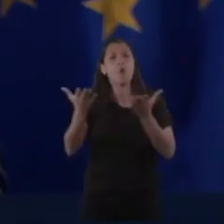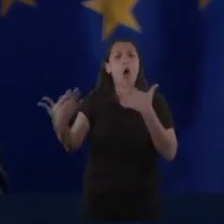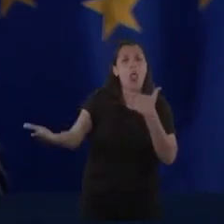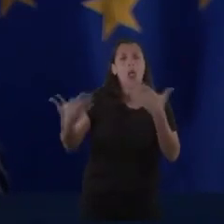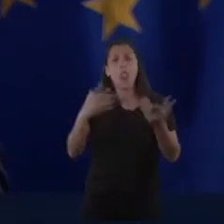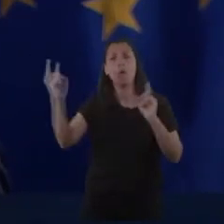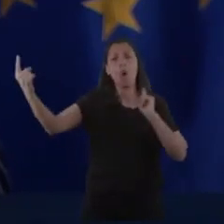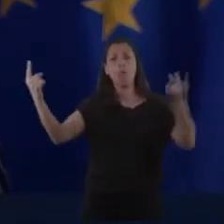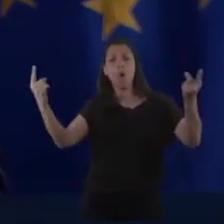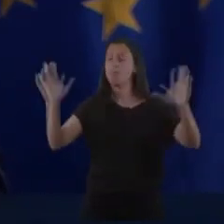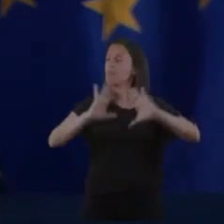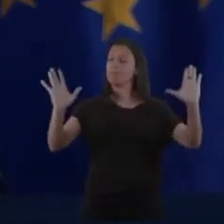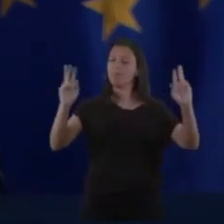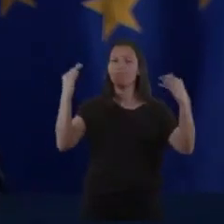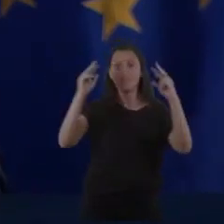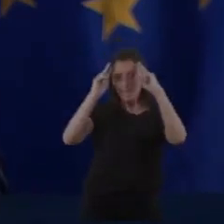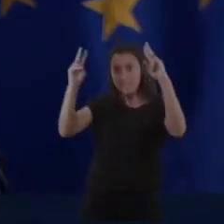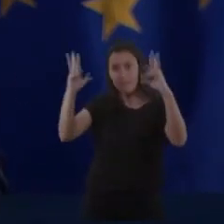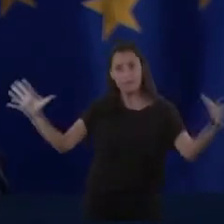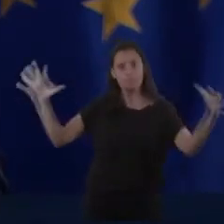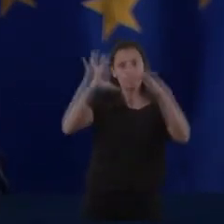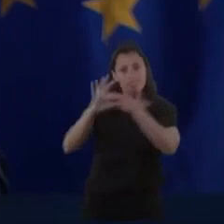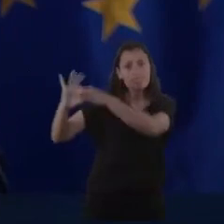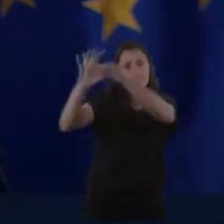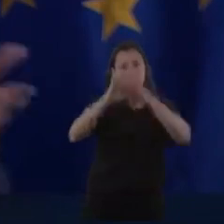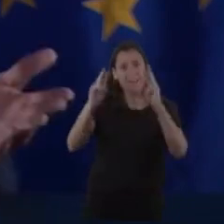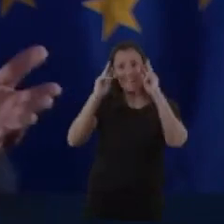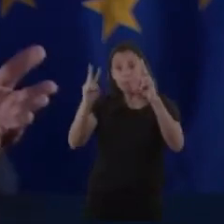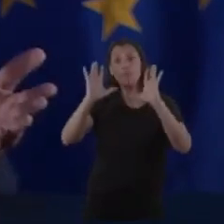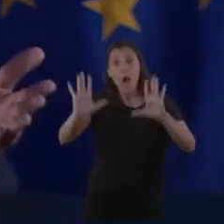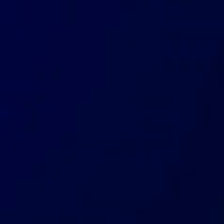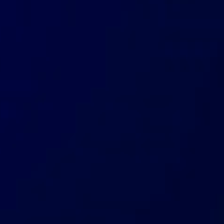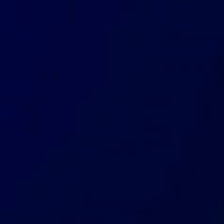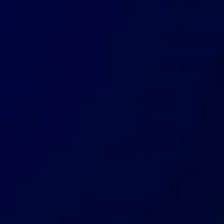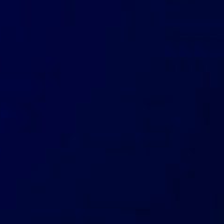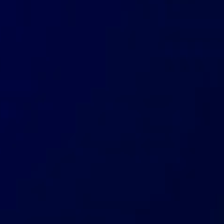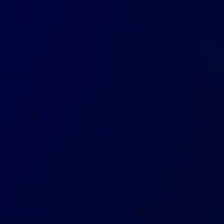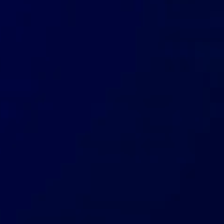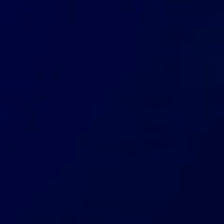únicos. Respetemos la multilateralidad y crezcamos juntos.